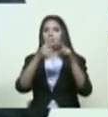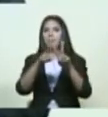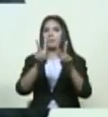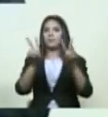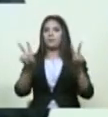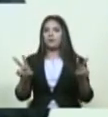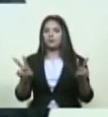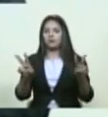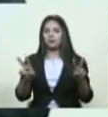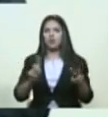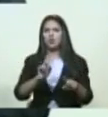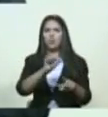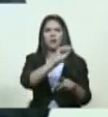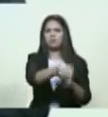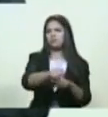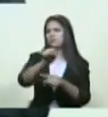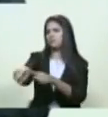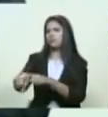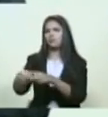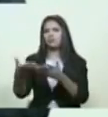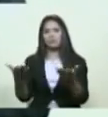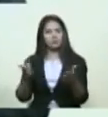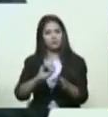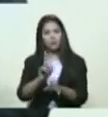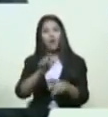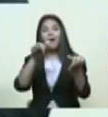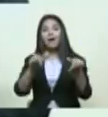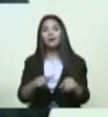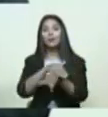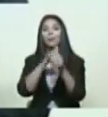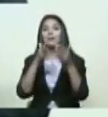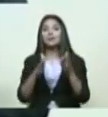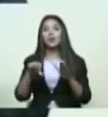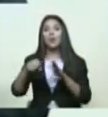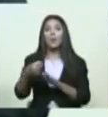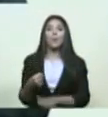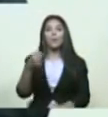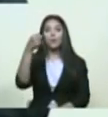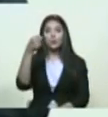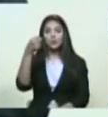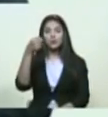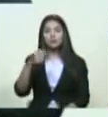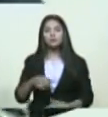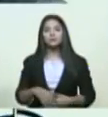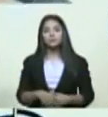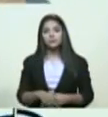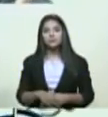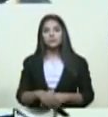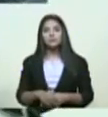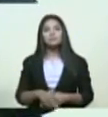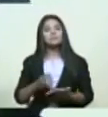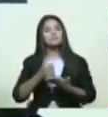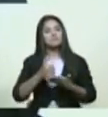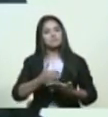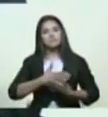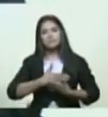poderes públicos. Este es un ministerio público, una Fiscalía General de la República, para